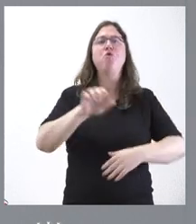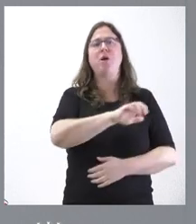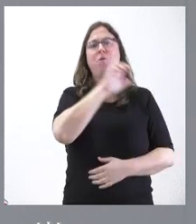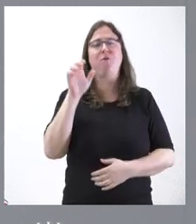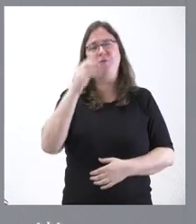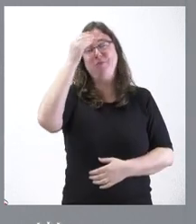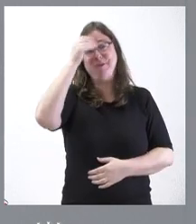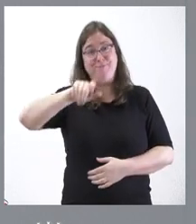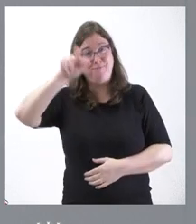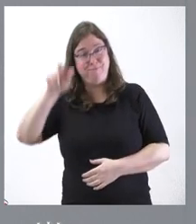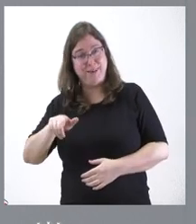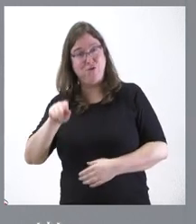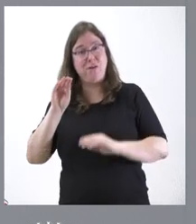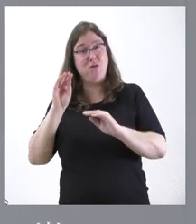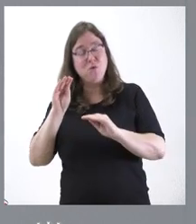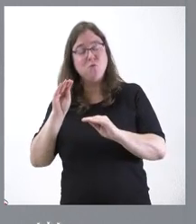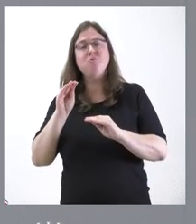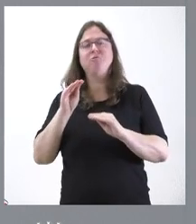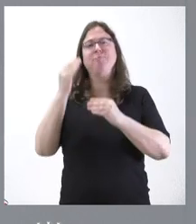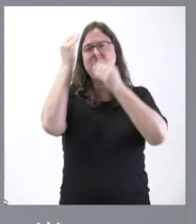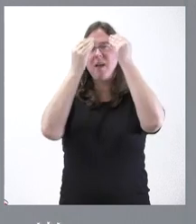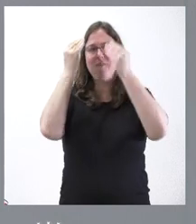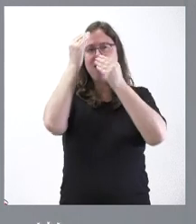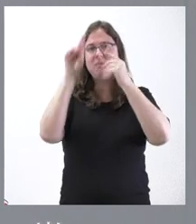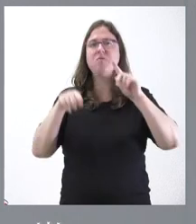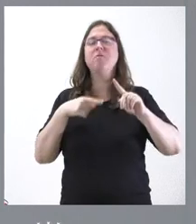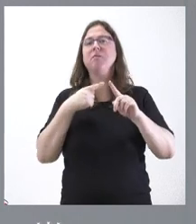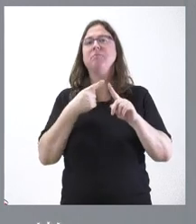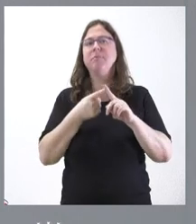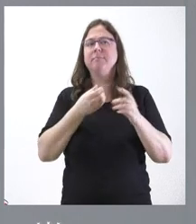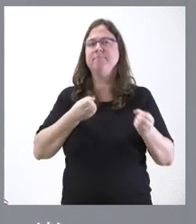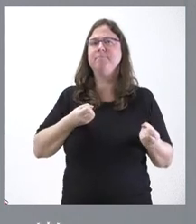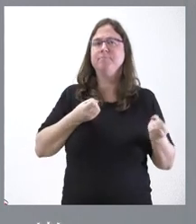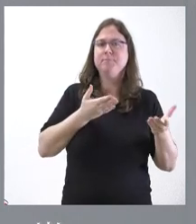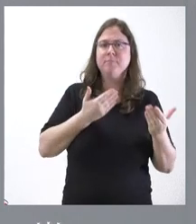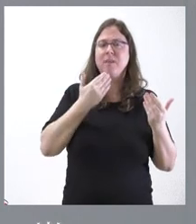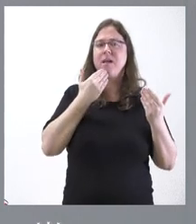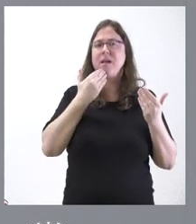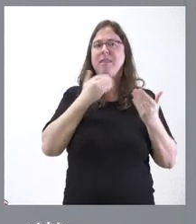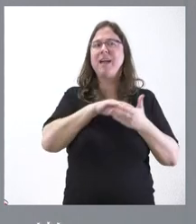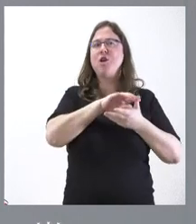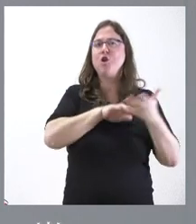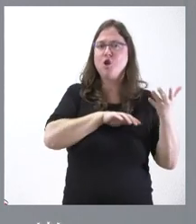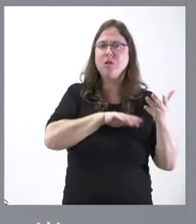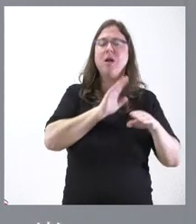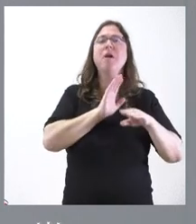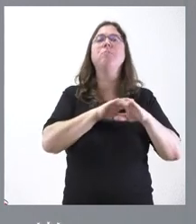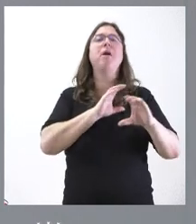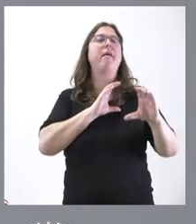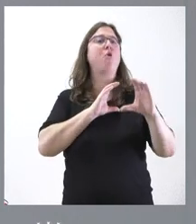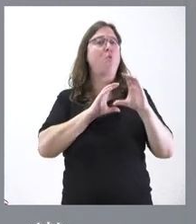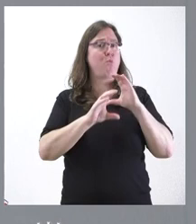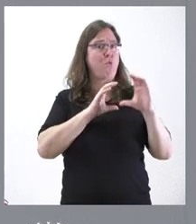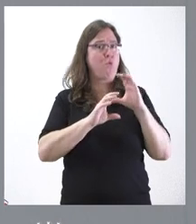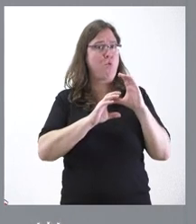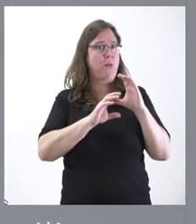la propia comisaria y así se lo ha manifestado a través de la nota y la información a los medios de comunicación es que